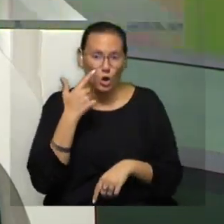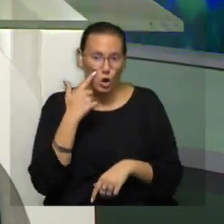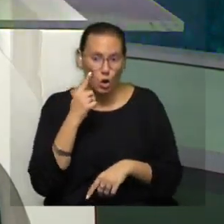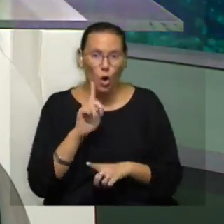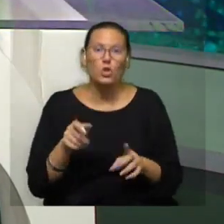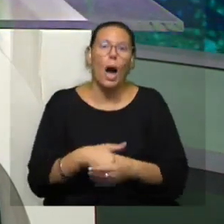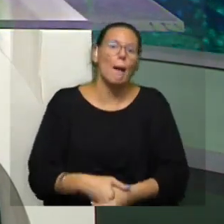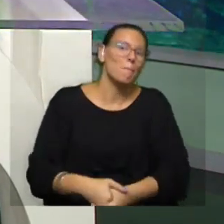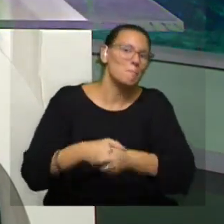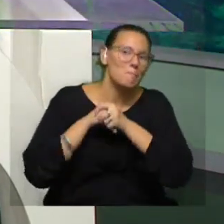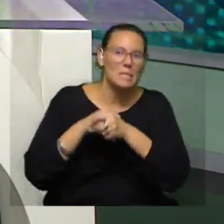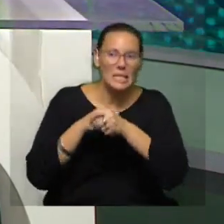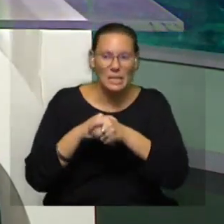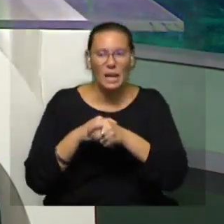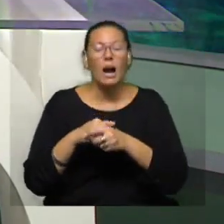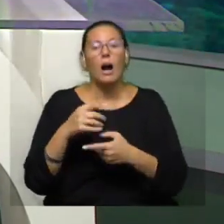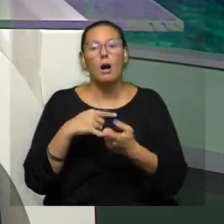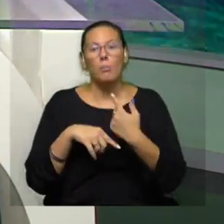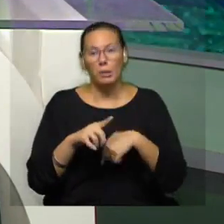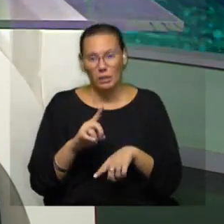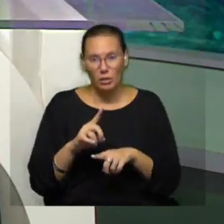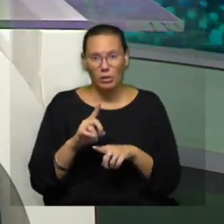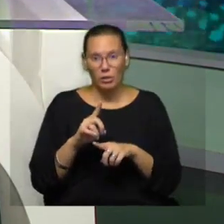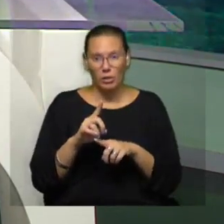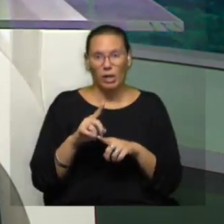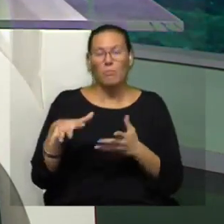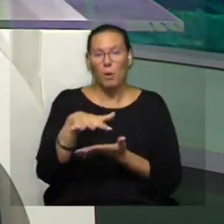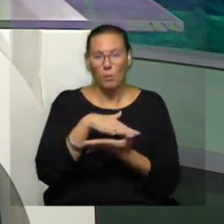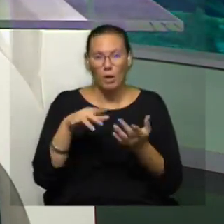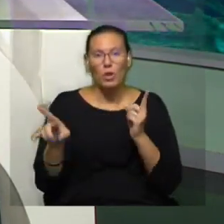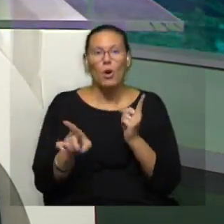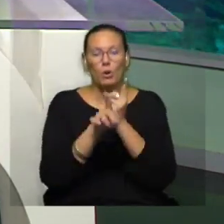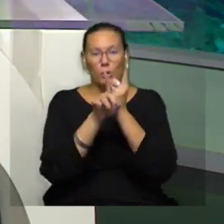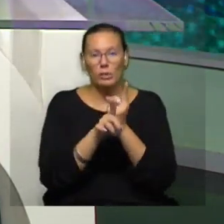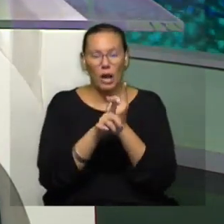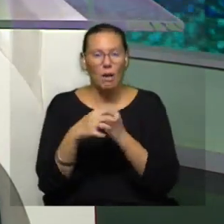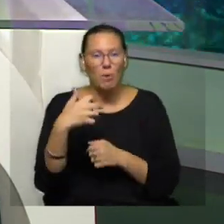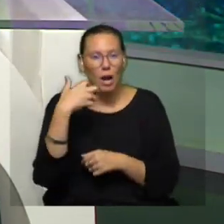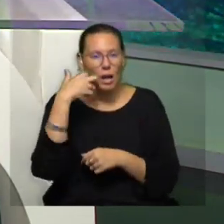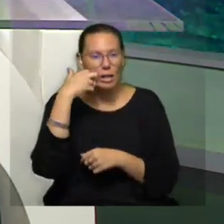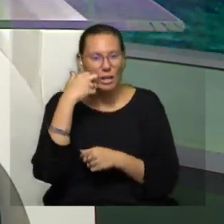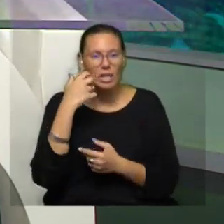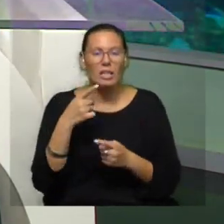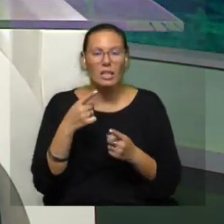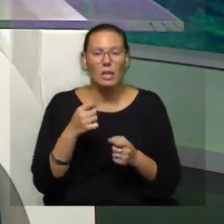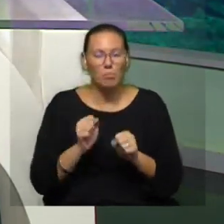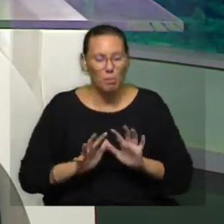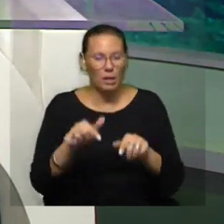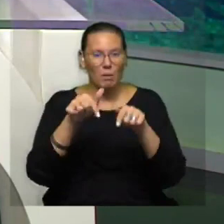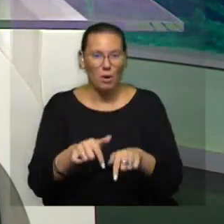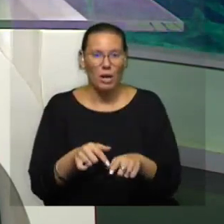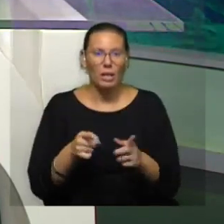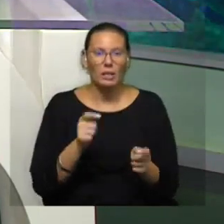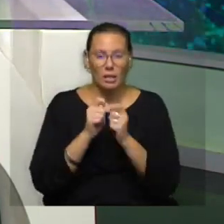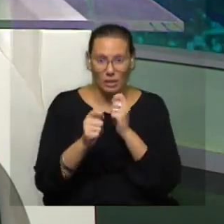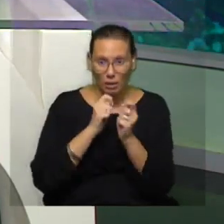soy amiga así tan cercana, pero hemos hecho barrio. Nos cruzamos en la carnicería y cocinamos esta nota. ¿Vos podés creer? Qué belleza,